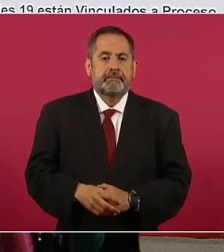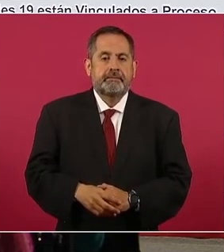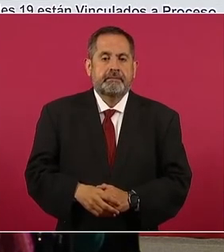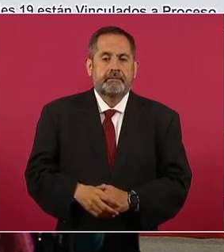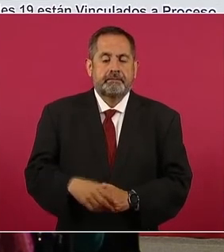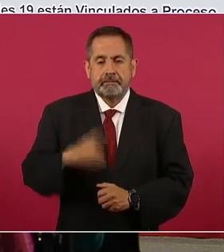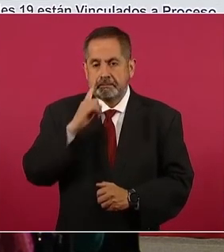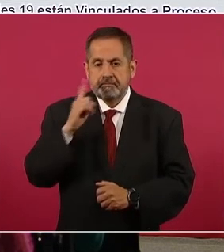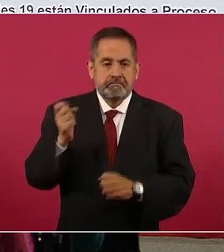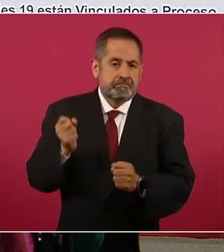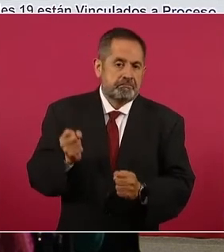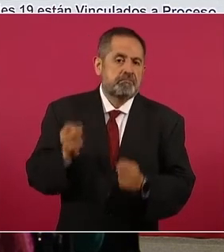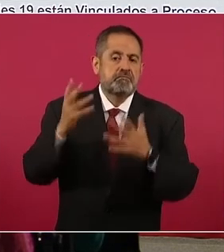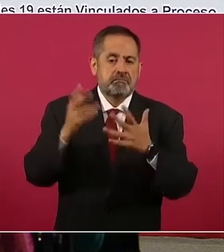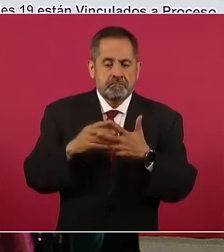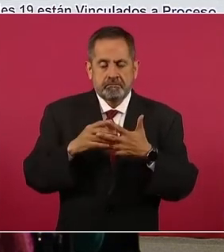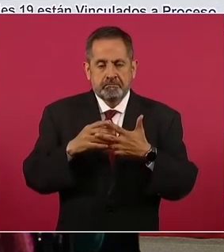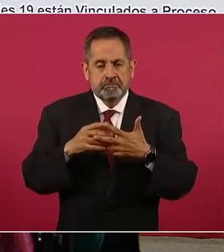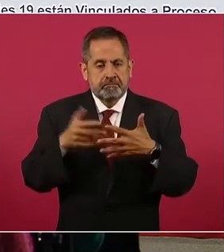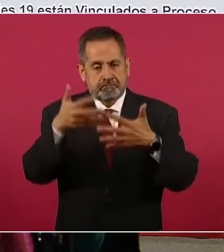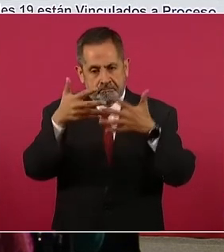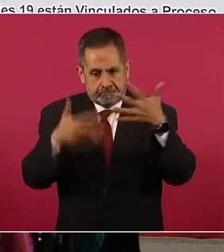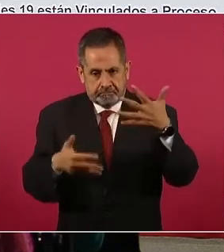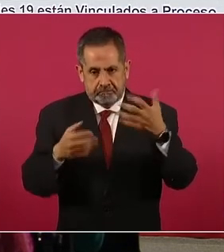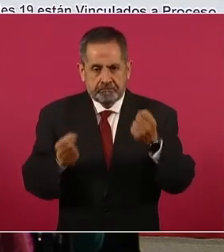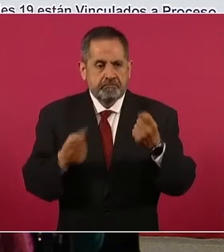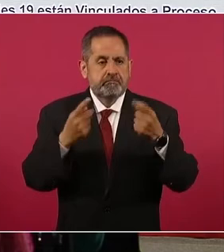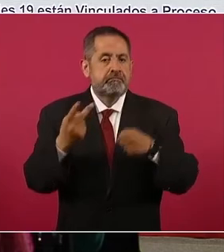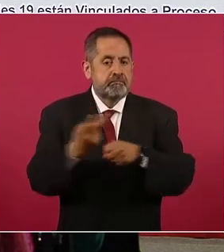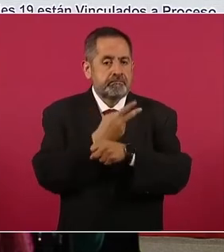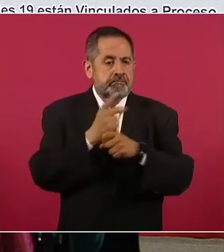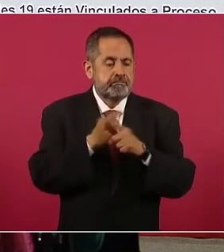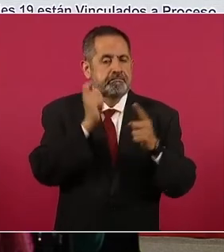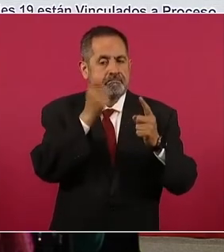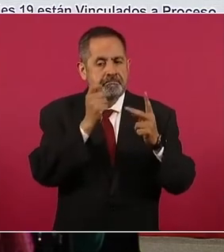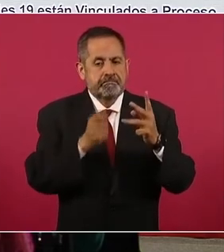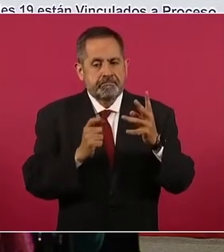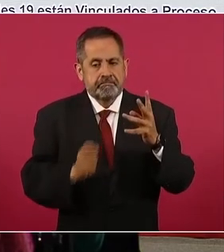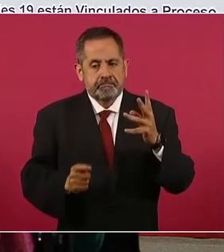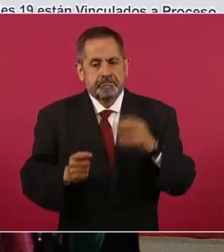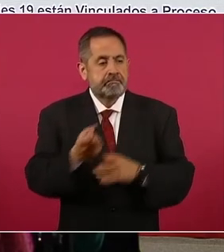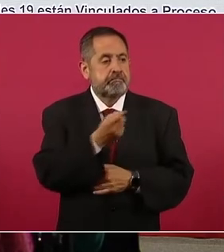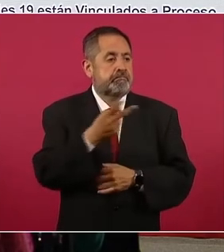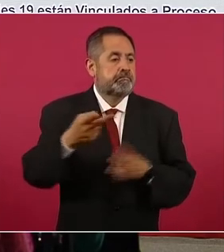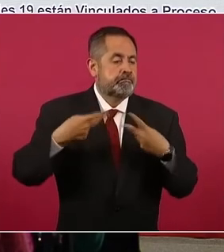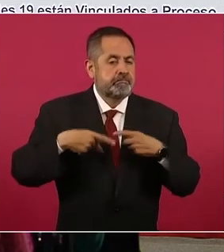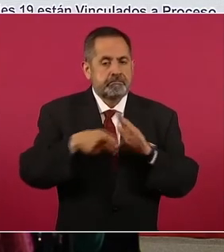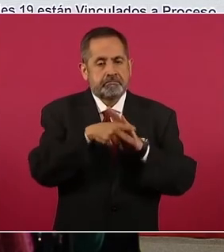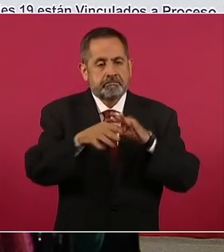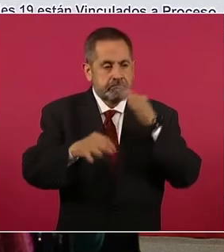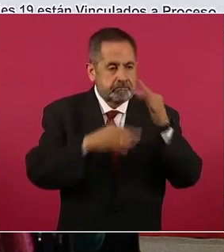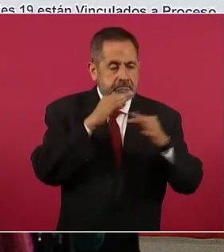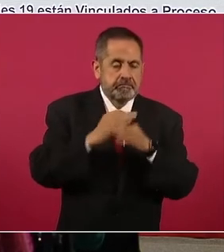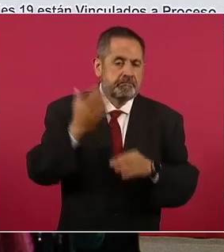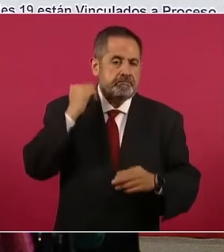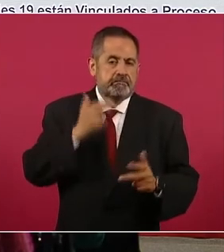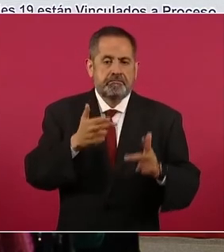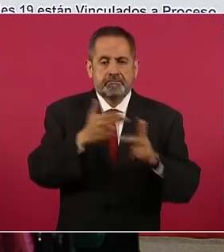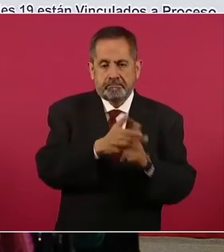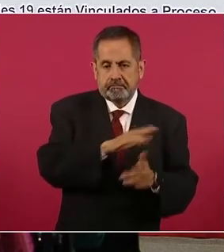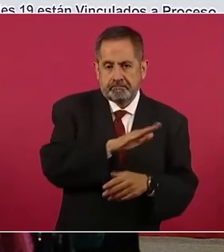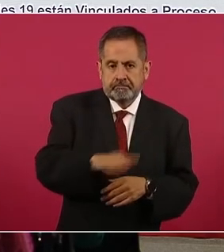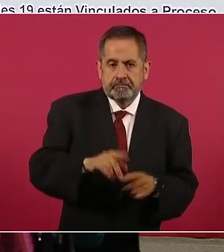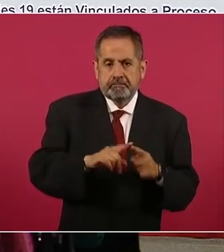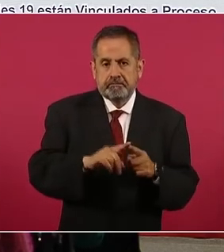Son los casos con el recuento de cada uno de los compañeros periodistas asesinados, desde José